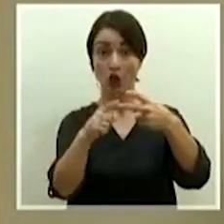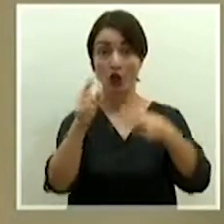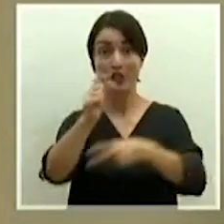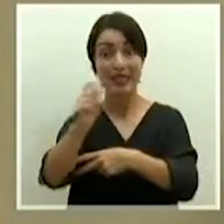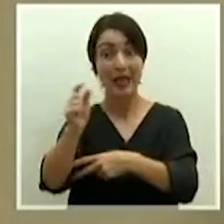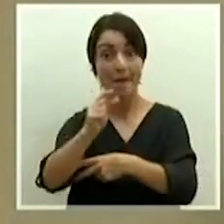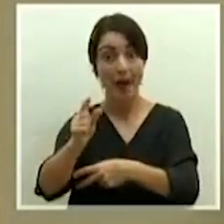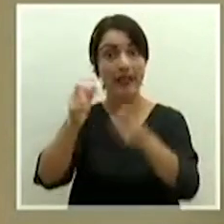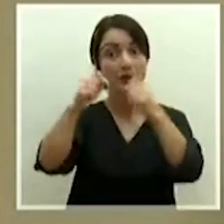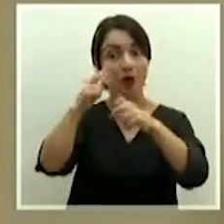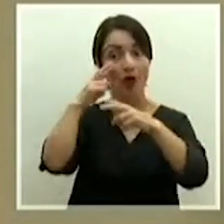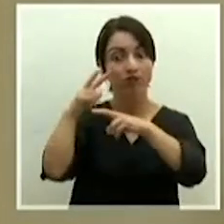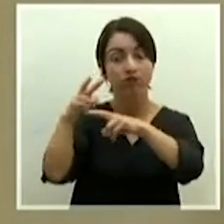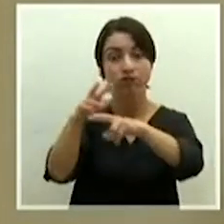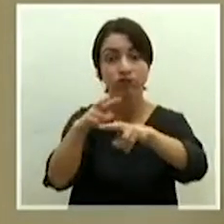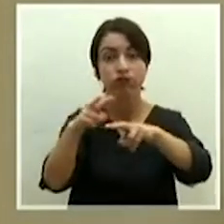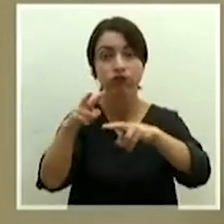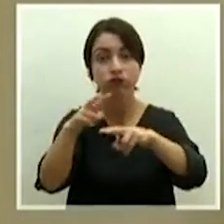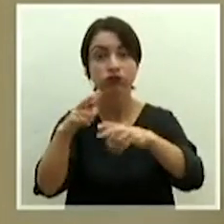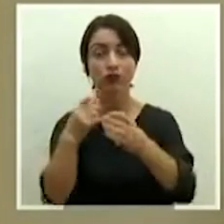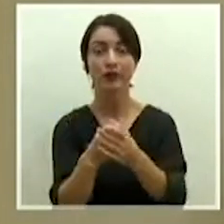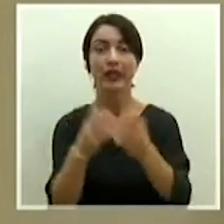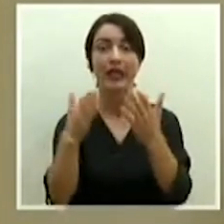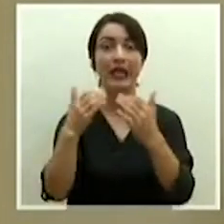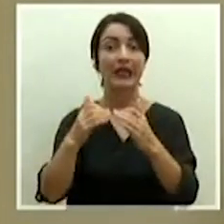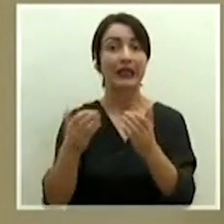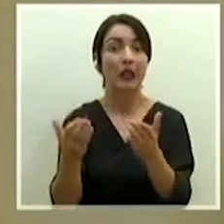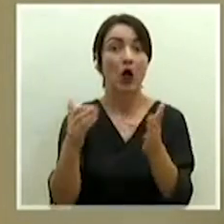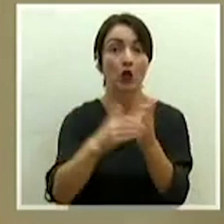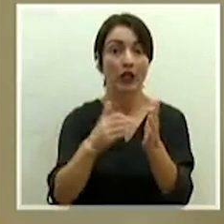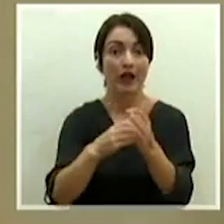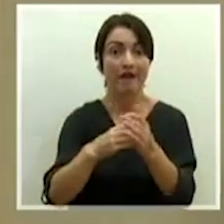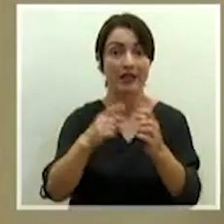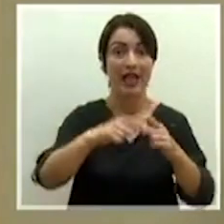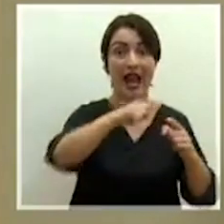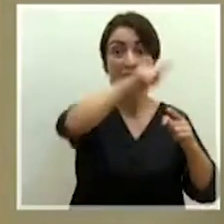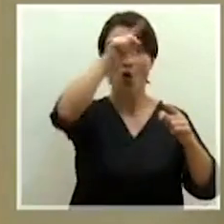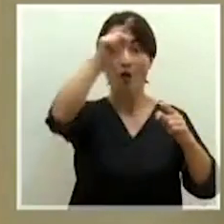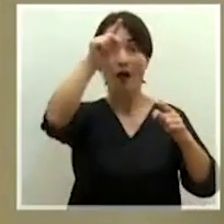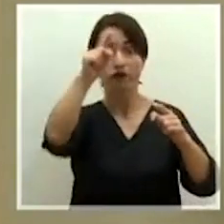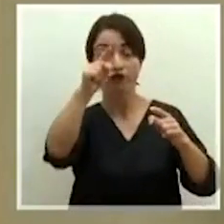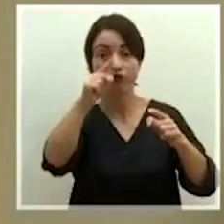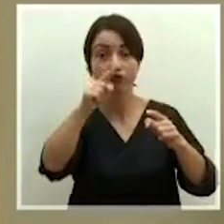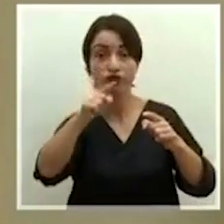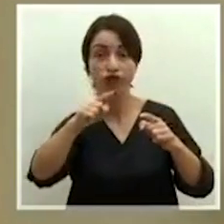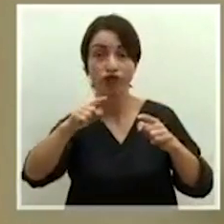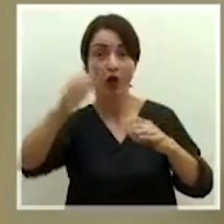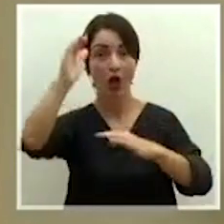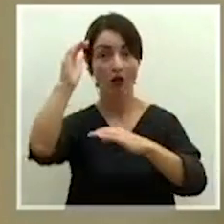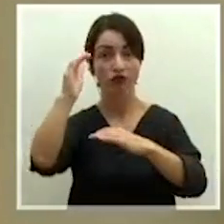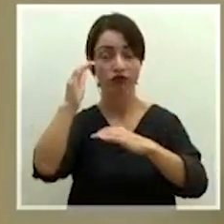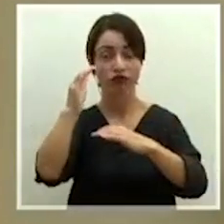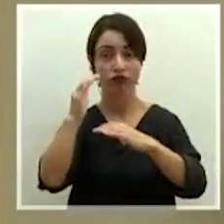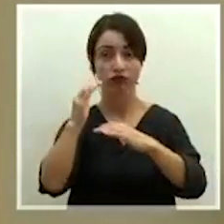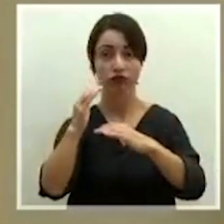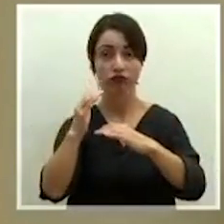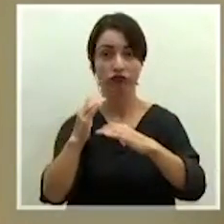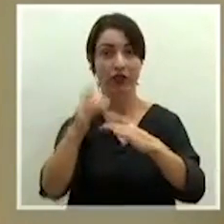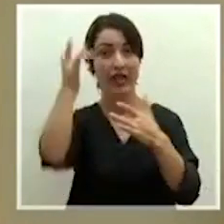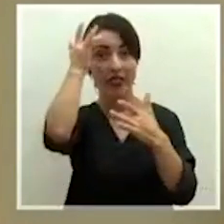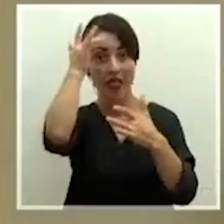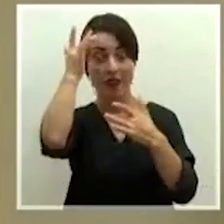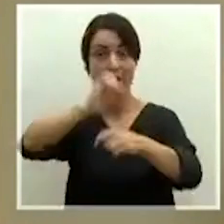poder observar el comportamiento y tratar de aplanar nuevamente la curva de transmisión de la